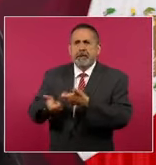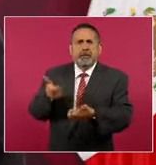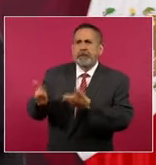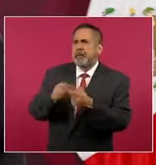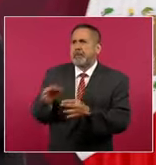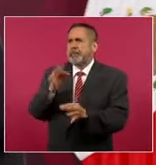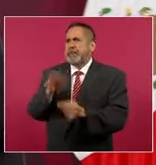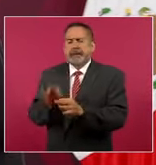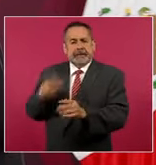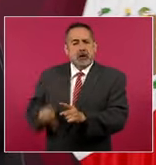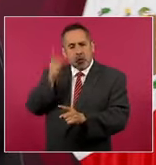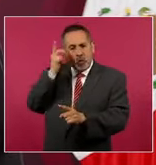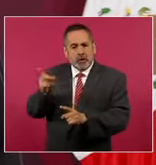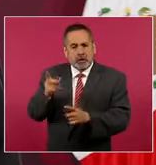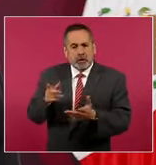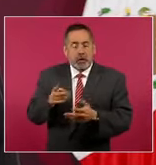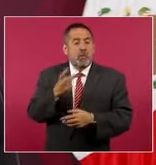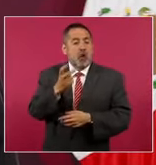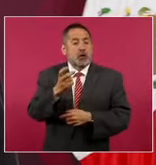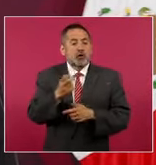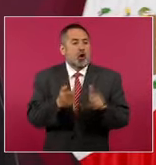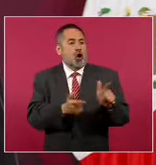eso no se cobra